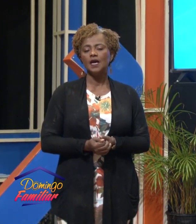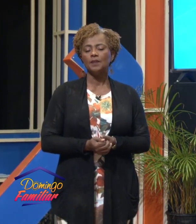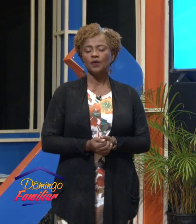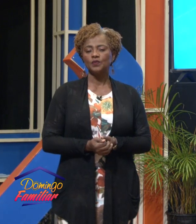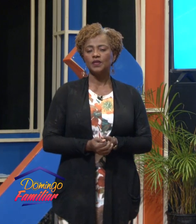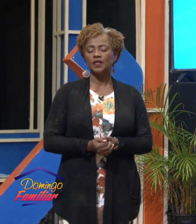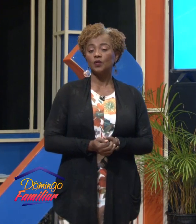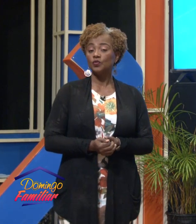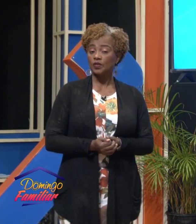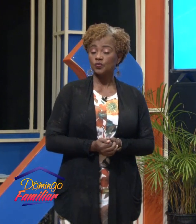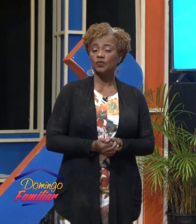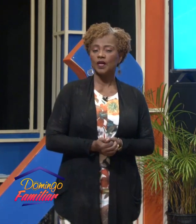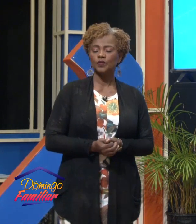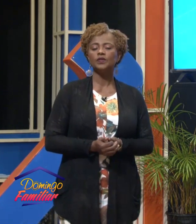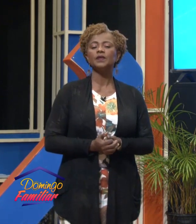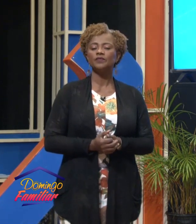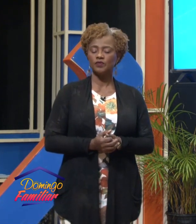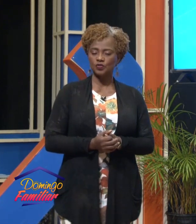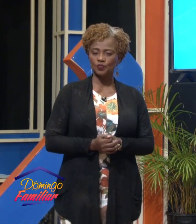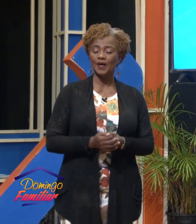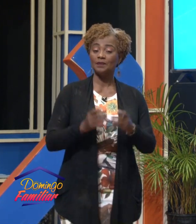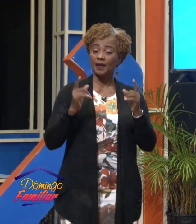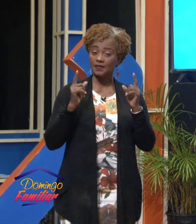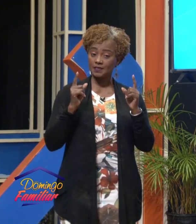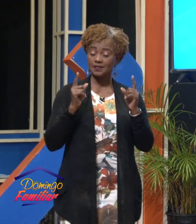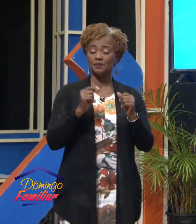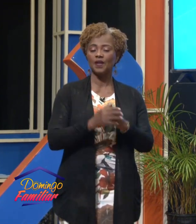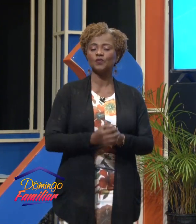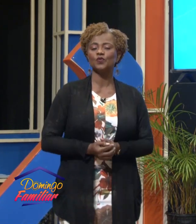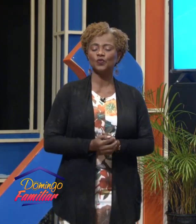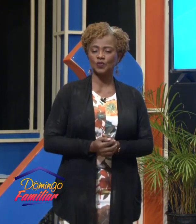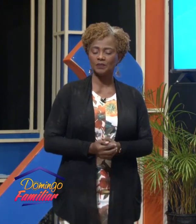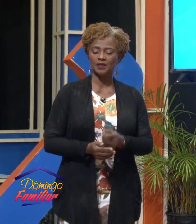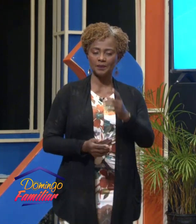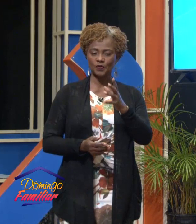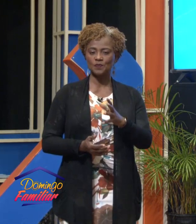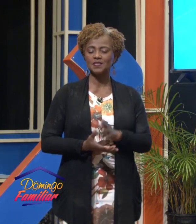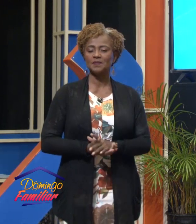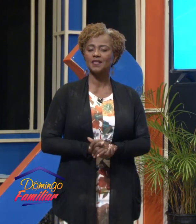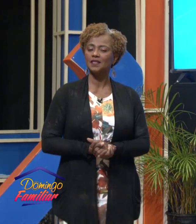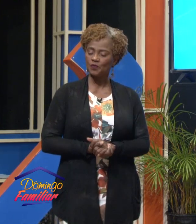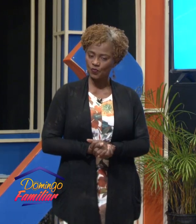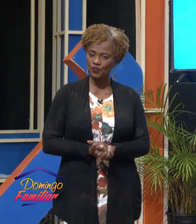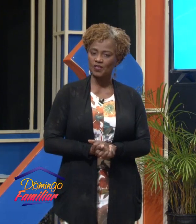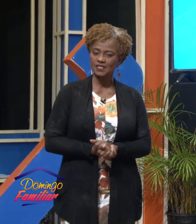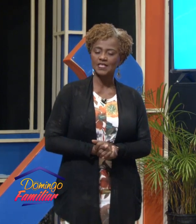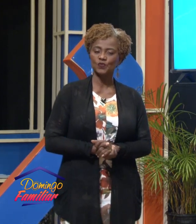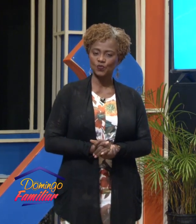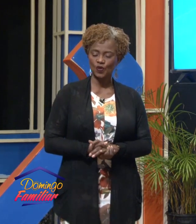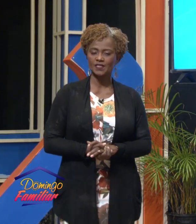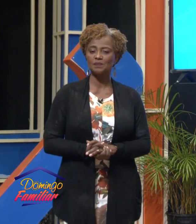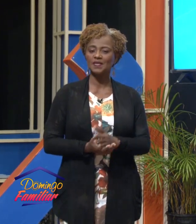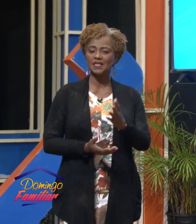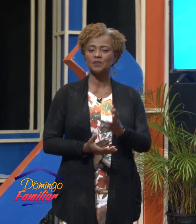posibilidades para obtener los resultados de beneficio para el país y para nosotros también. La próxima semana estamos con ustedes en